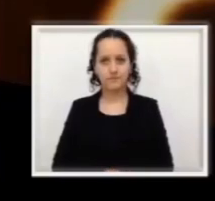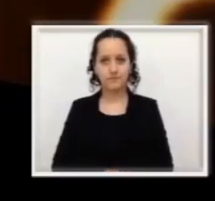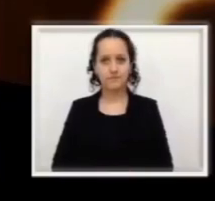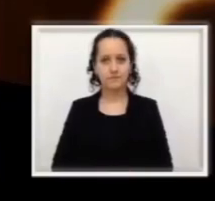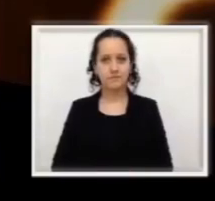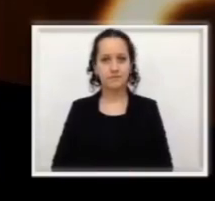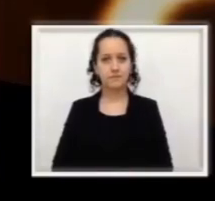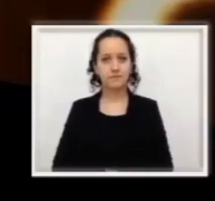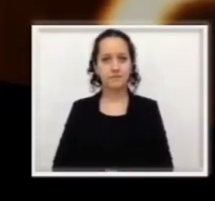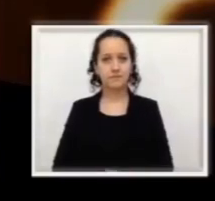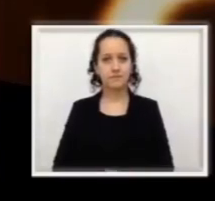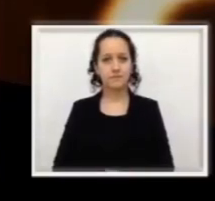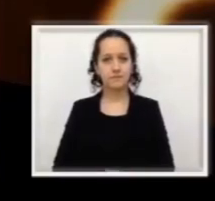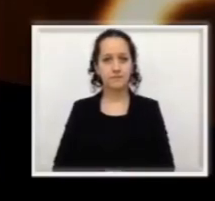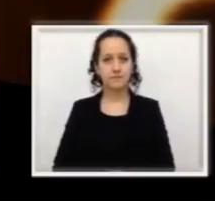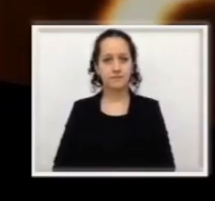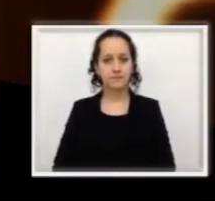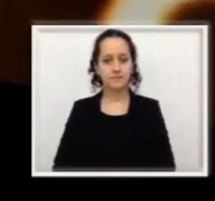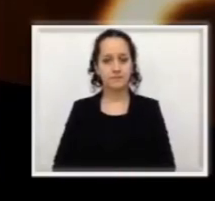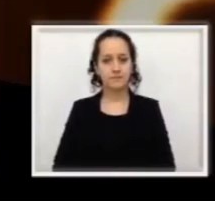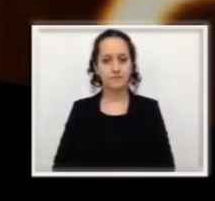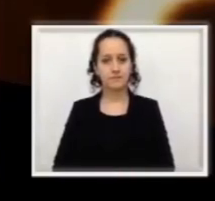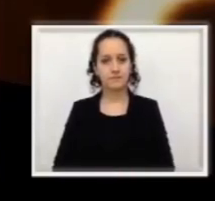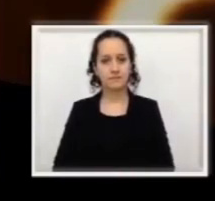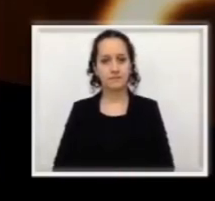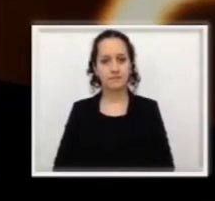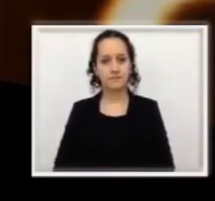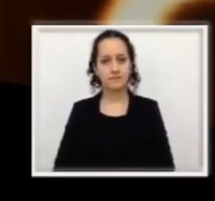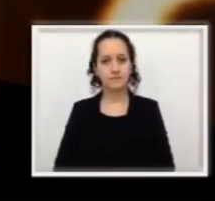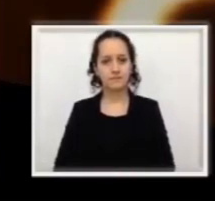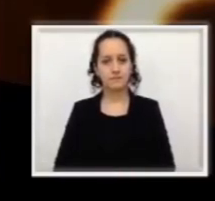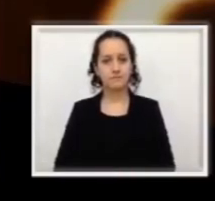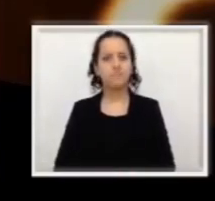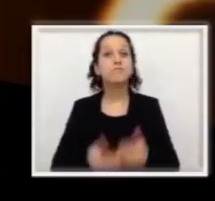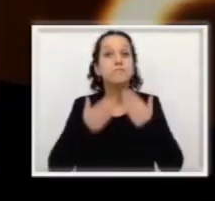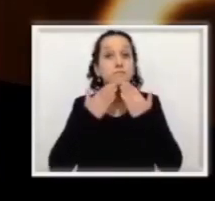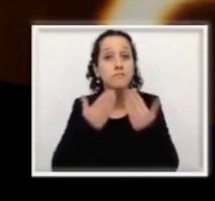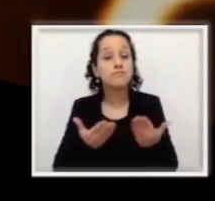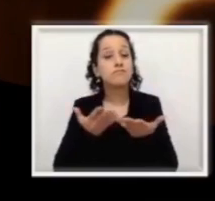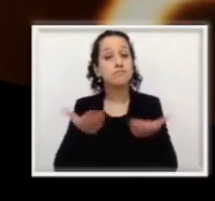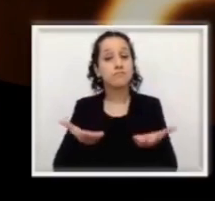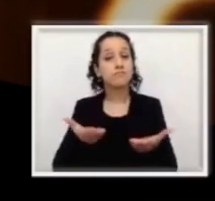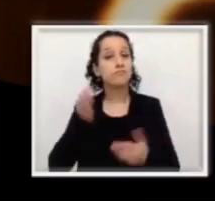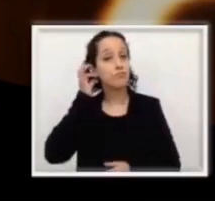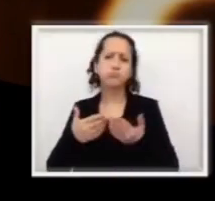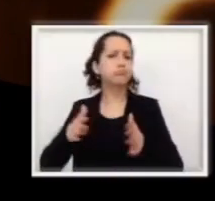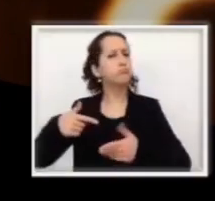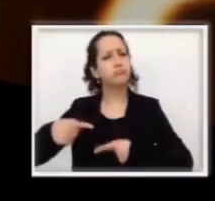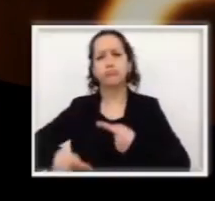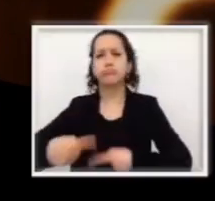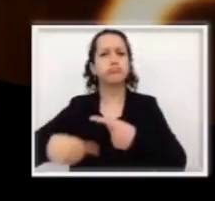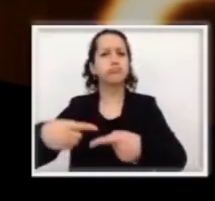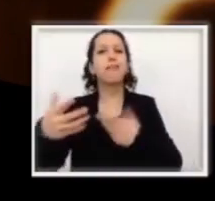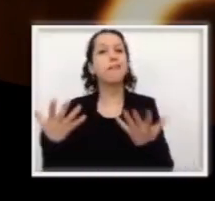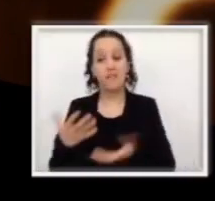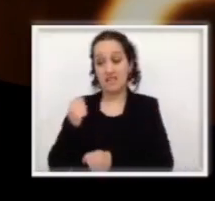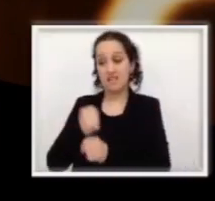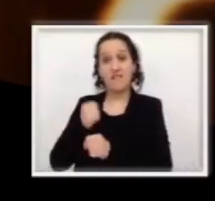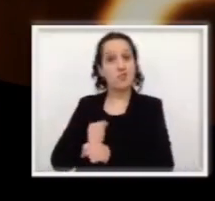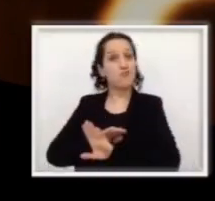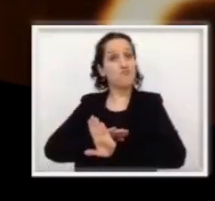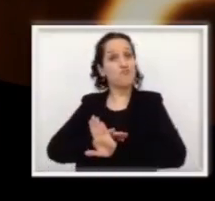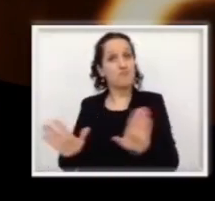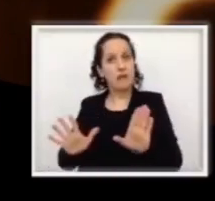la cepal dio inicio a la conferencia regional sobre población y desarrollo de américa latina y el caribe que se desarrollará del